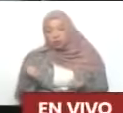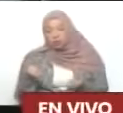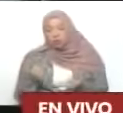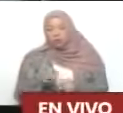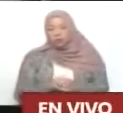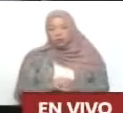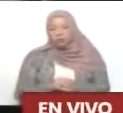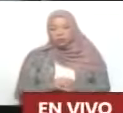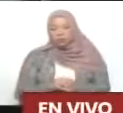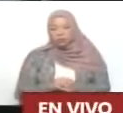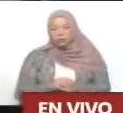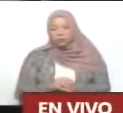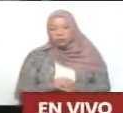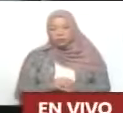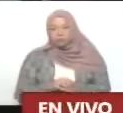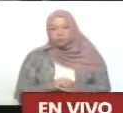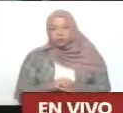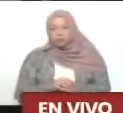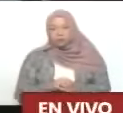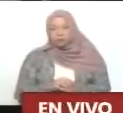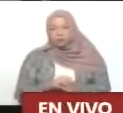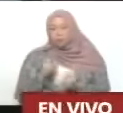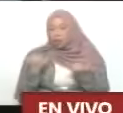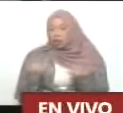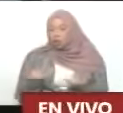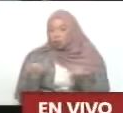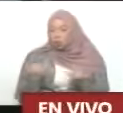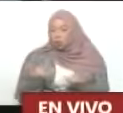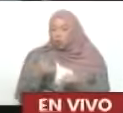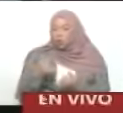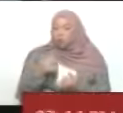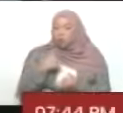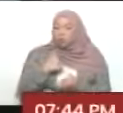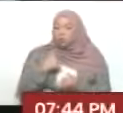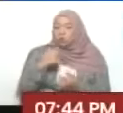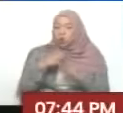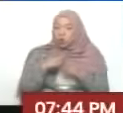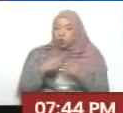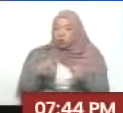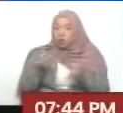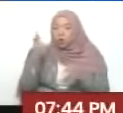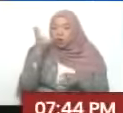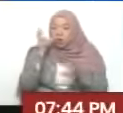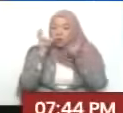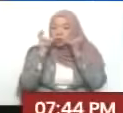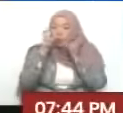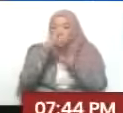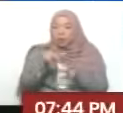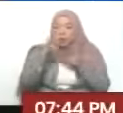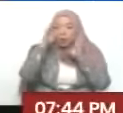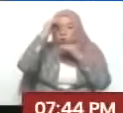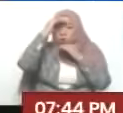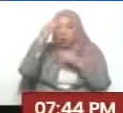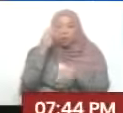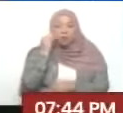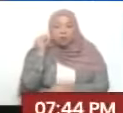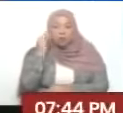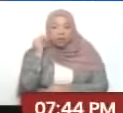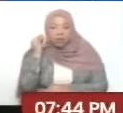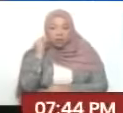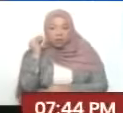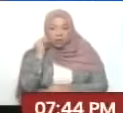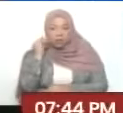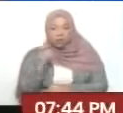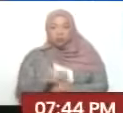hueco para que yo hable porque me... No, ya. Acuelo. Lo que estoy tratando de decirle a todos los que nos escuchan, la experiencia